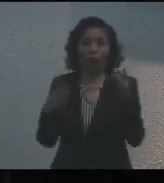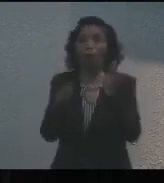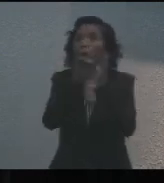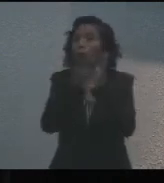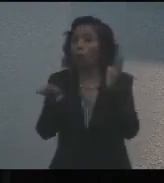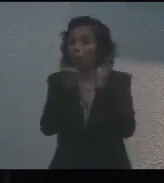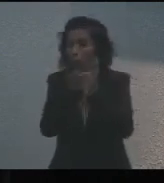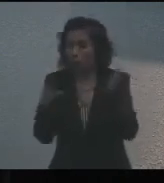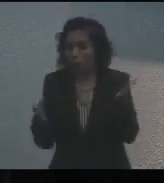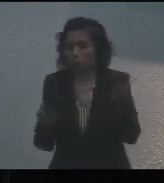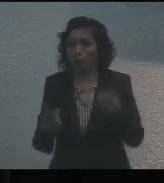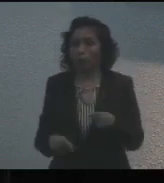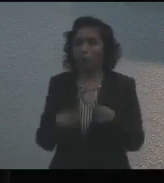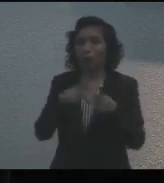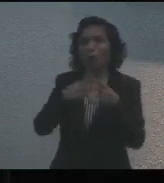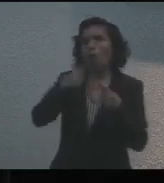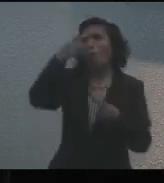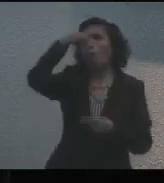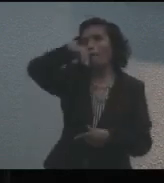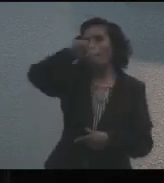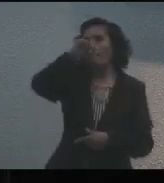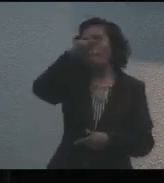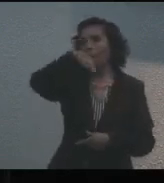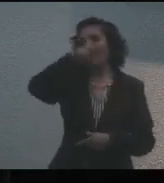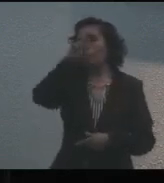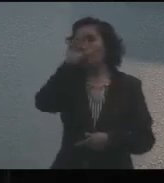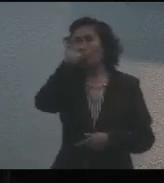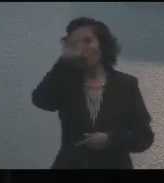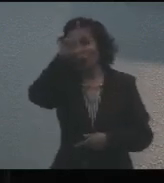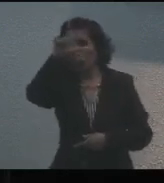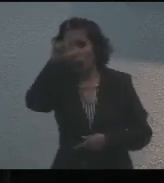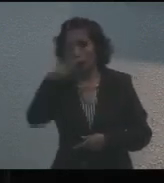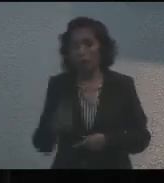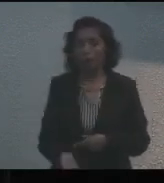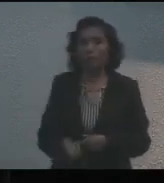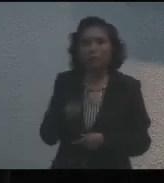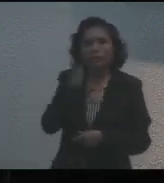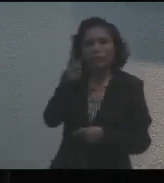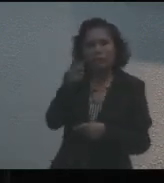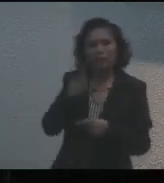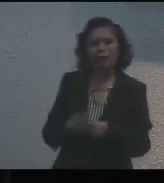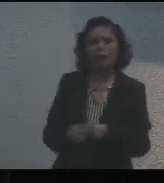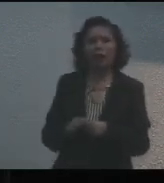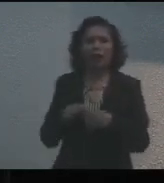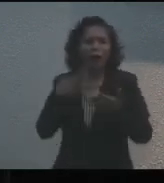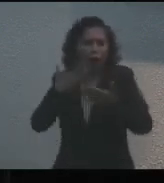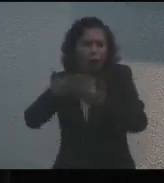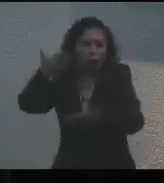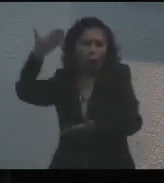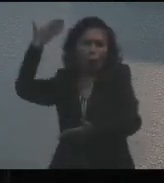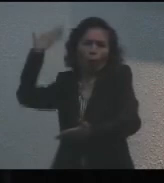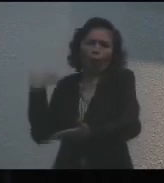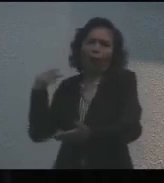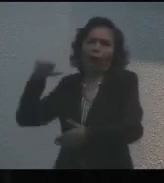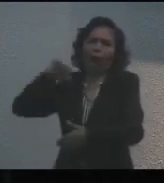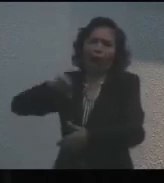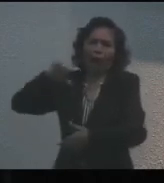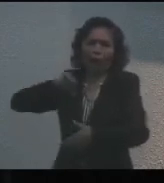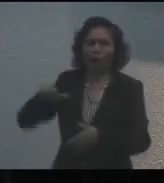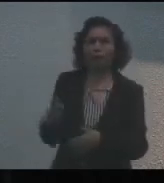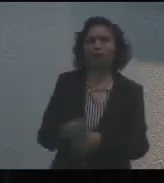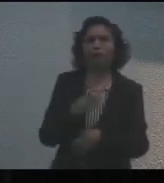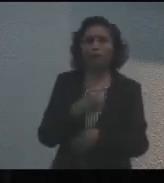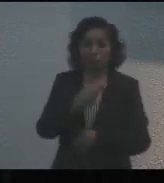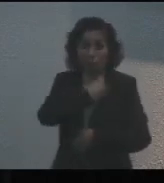citar al general Manuel Sánchez Rivera, a quien Francisco I. Madero, presidente de la República, en